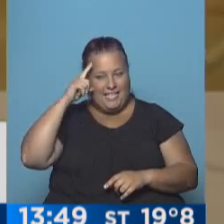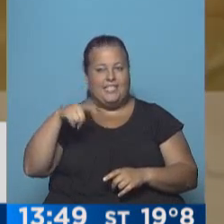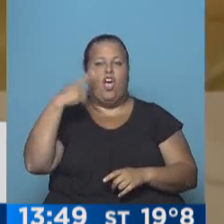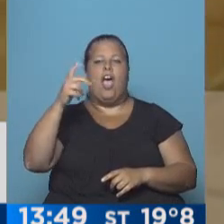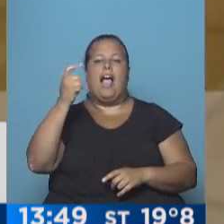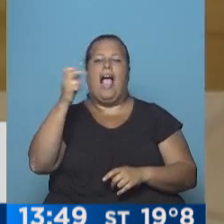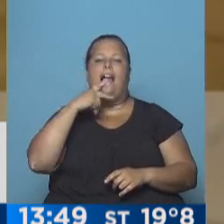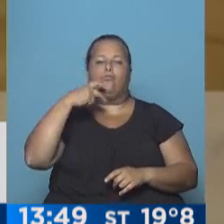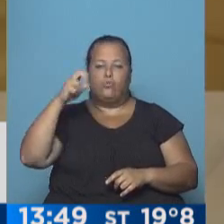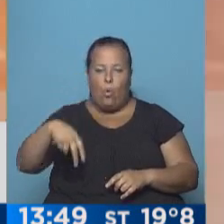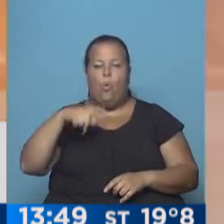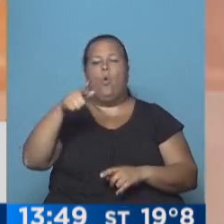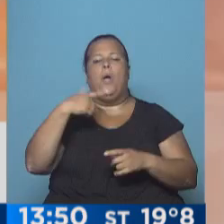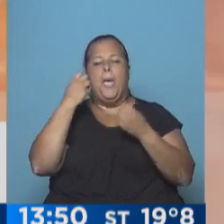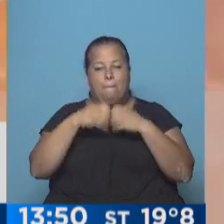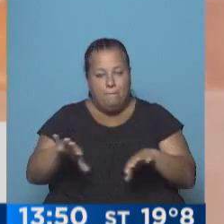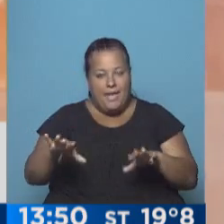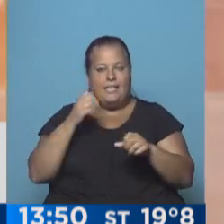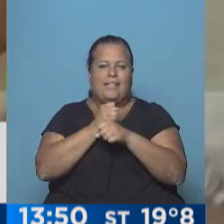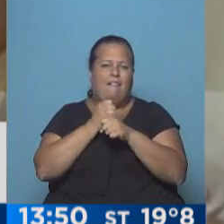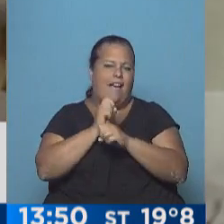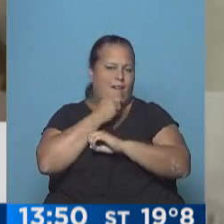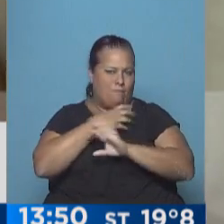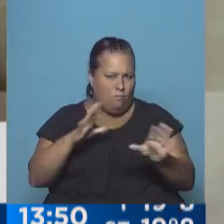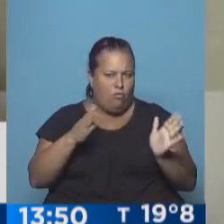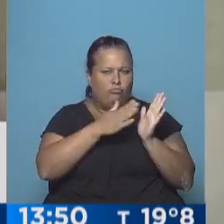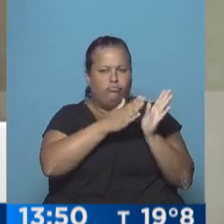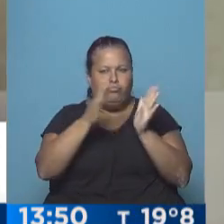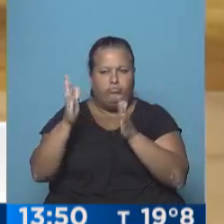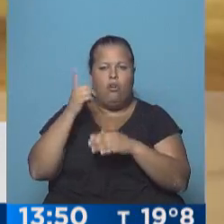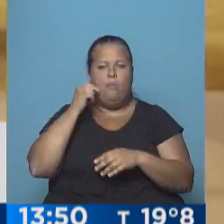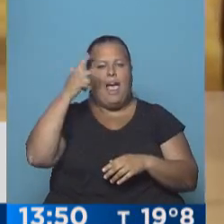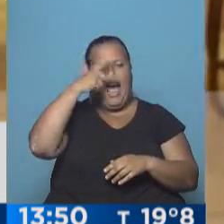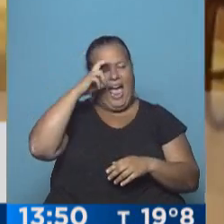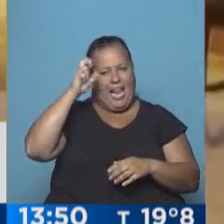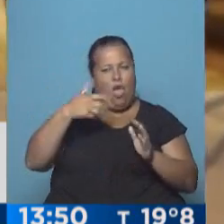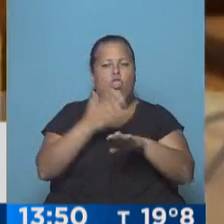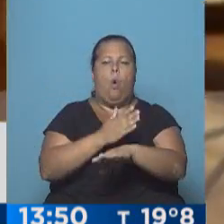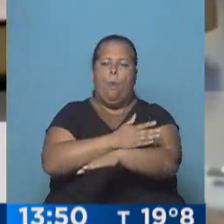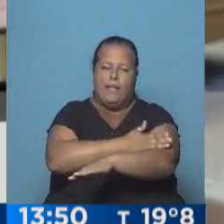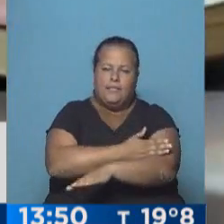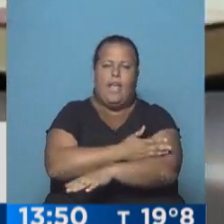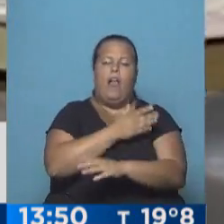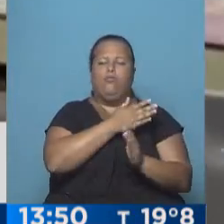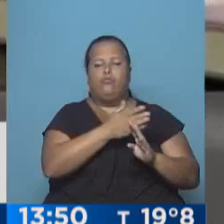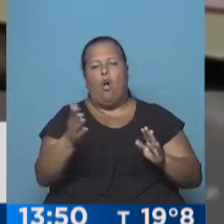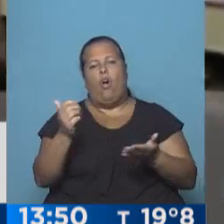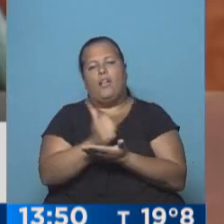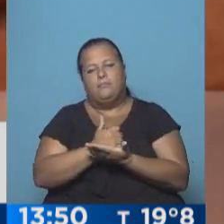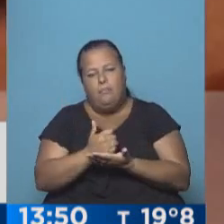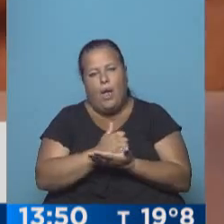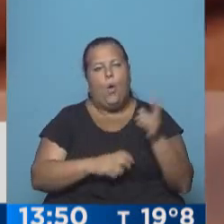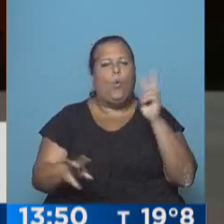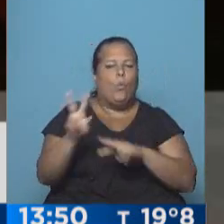Cartún. Comenzaba la función, como siempre, con este trabajo fantástico que ha hecho Hernán Churba, un documental que va recorriendo la espera, ¿no?, la búsqueda